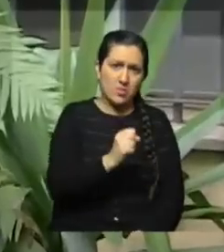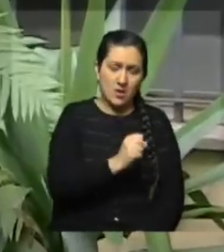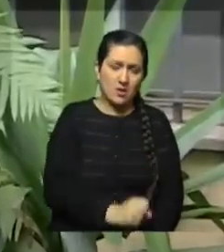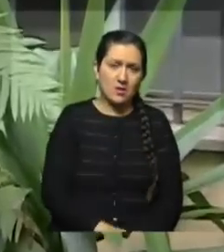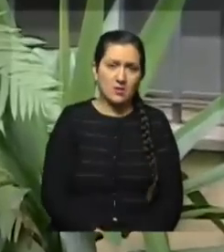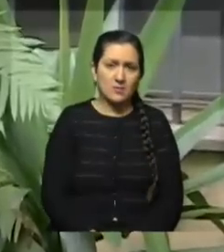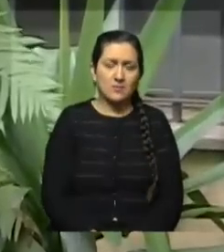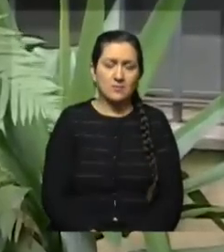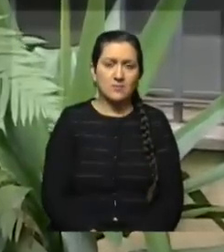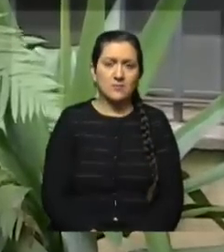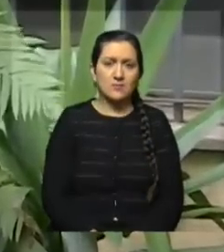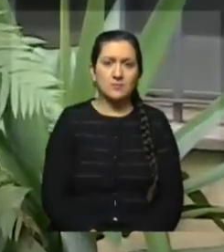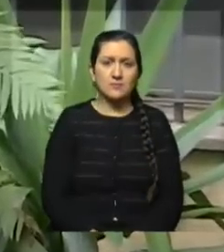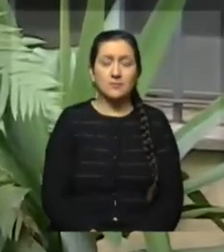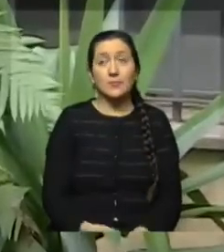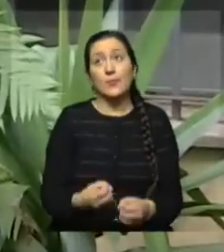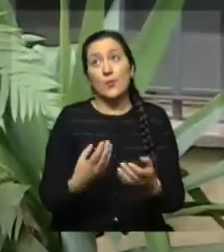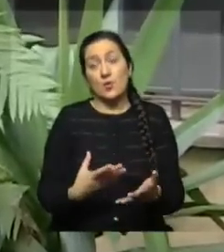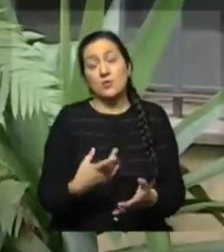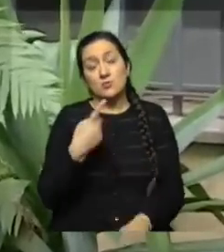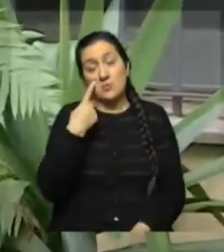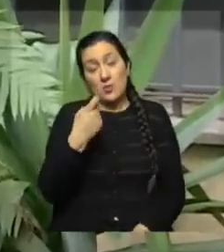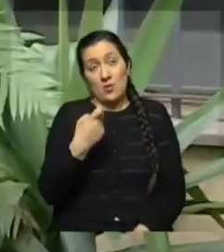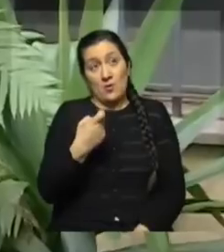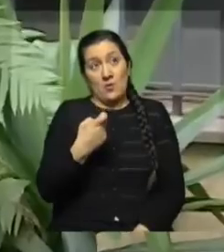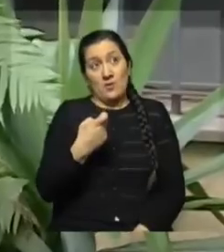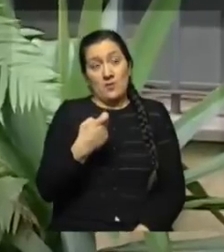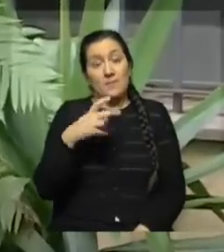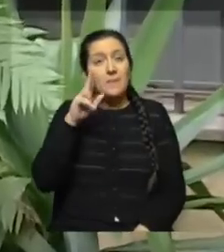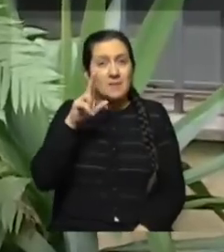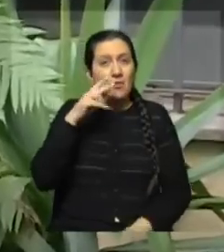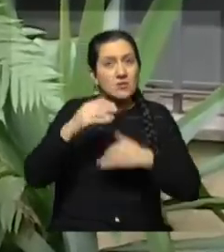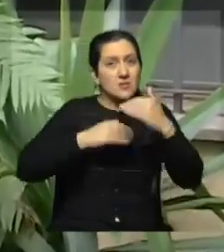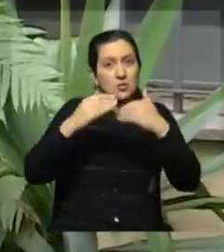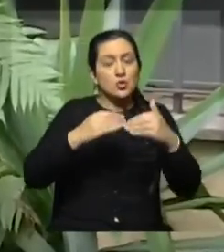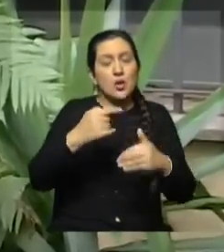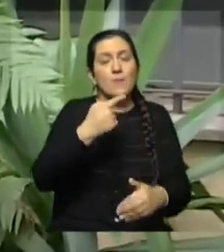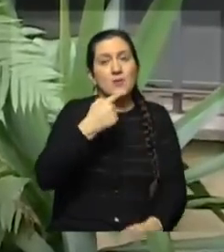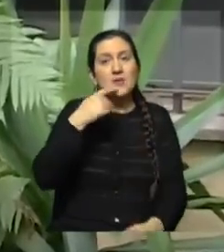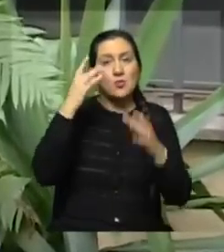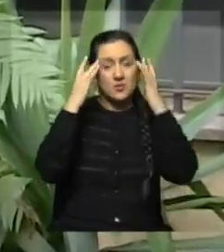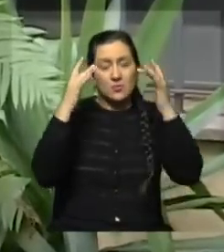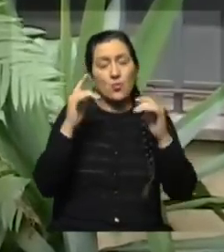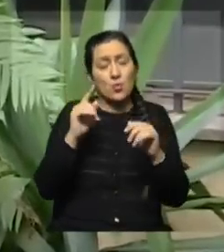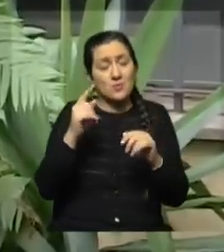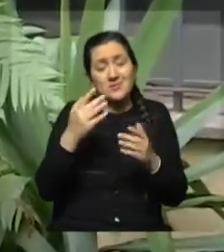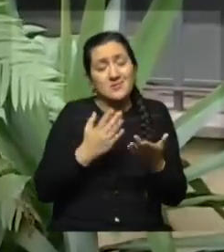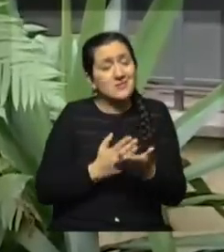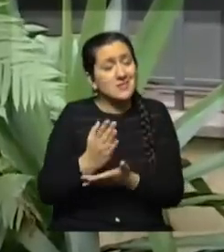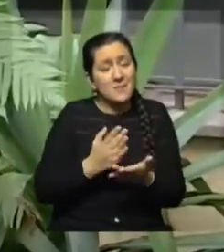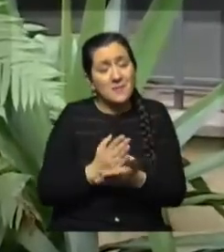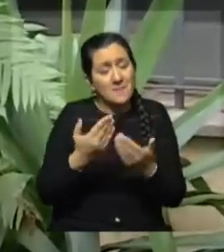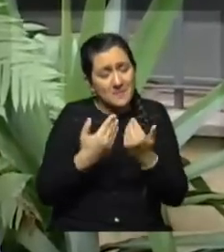Bueno lo que uno puede ver digamos viendo el desarrollo de la política educativa uno uno siempre debe a partir de un principio no